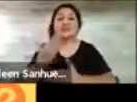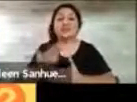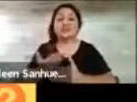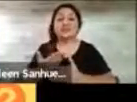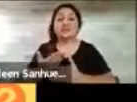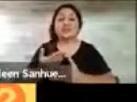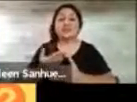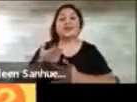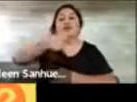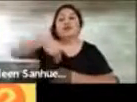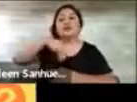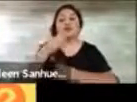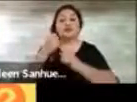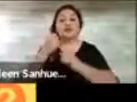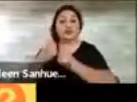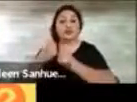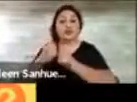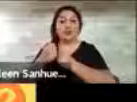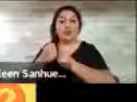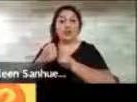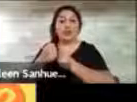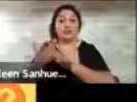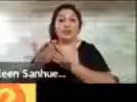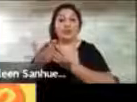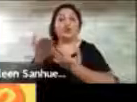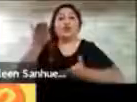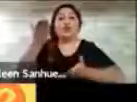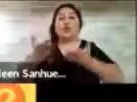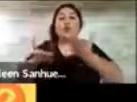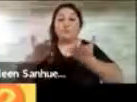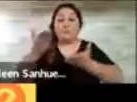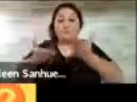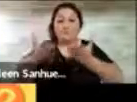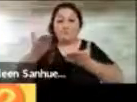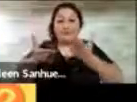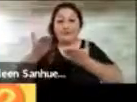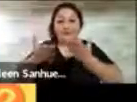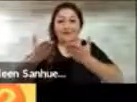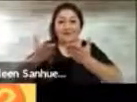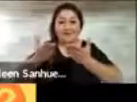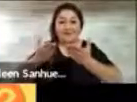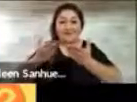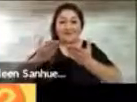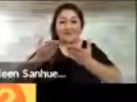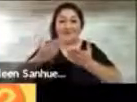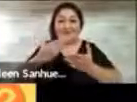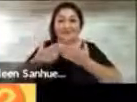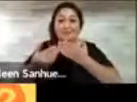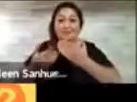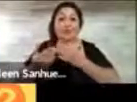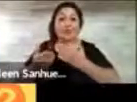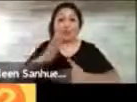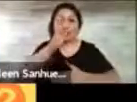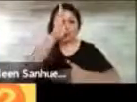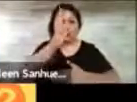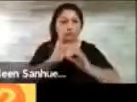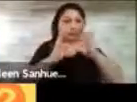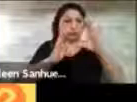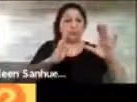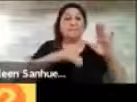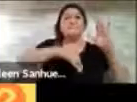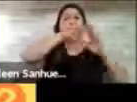como que podamos hacer comparaciones, por ejemplo, en qué mitad de la pantalla hay más planetas o